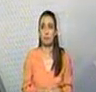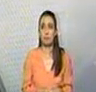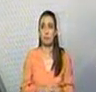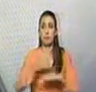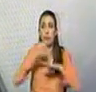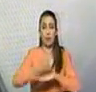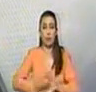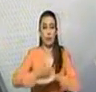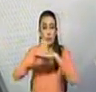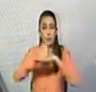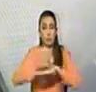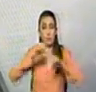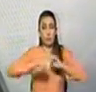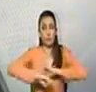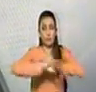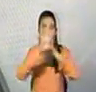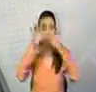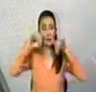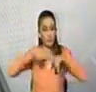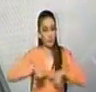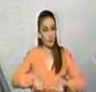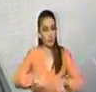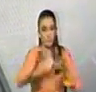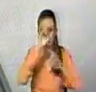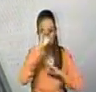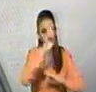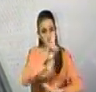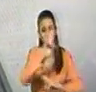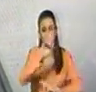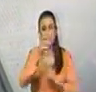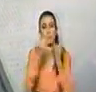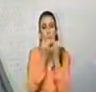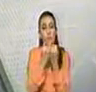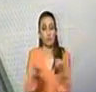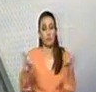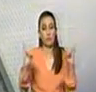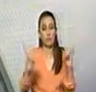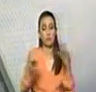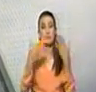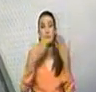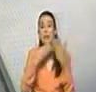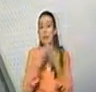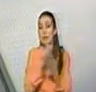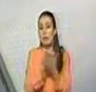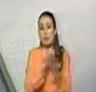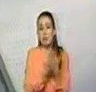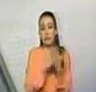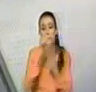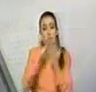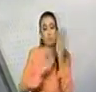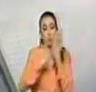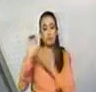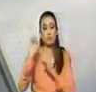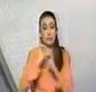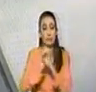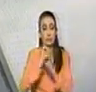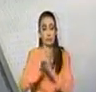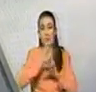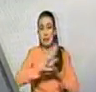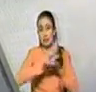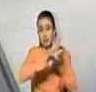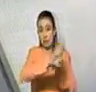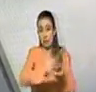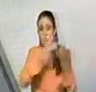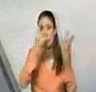Autoridades aclararon que el gobierno seguirá manteniendo el respeto a la autonomía administrativa y financiera de los institutos de seguridad social de las Fuerzas